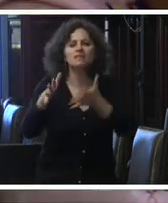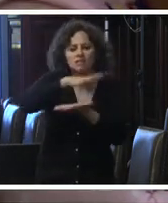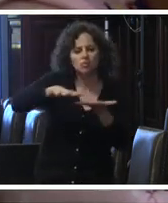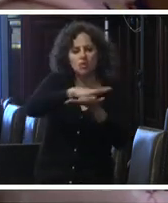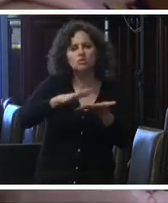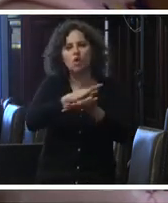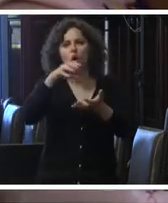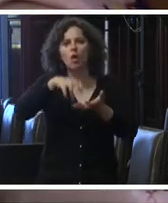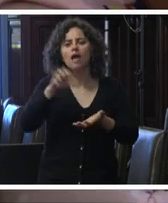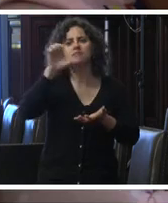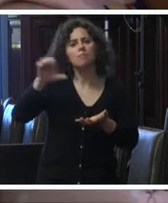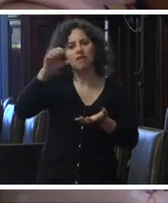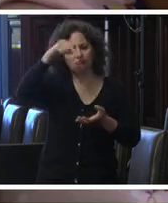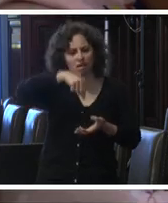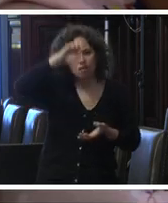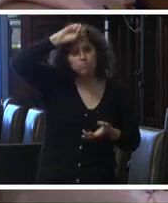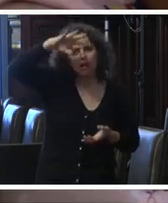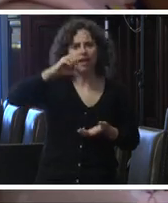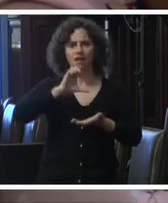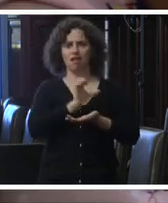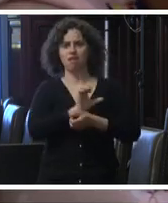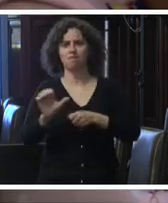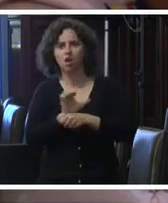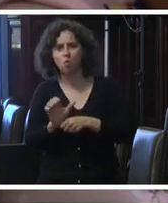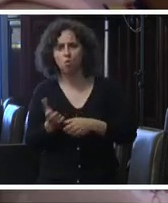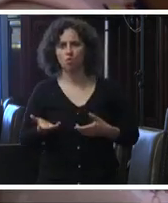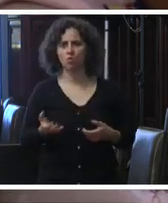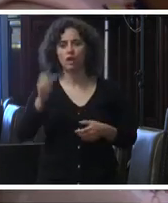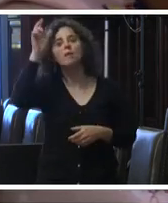haciendo las empresas mineras en nuestro país del Perú.